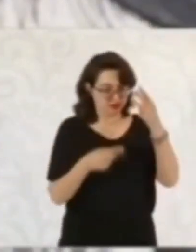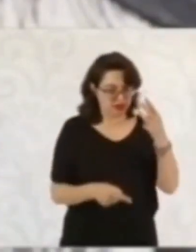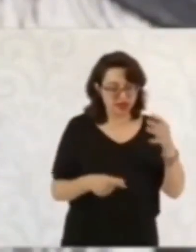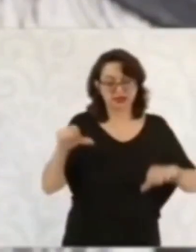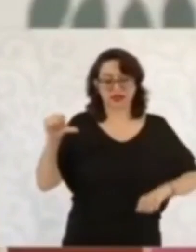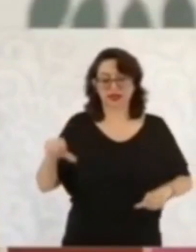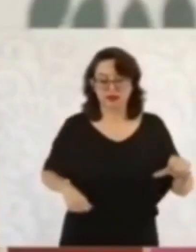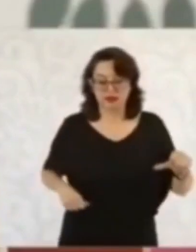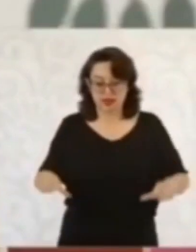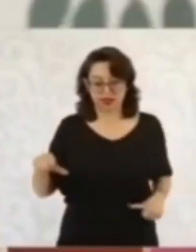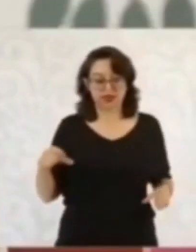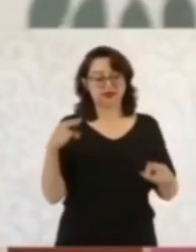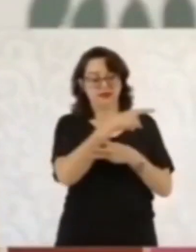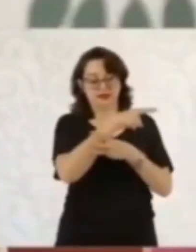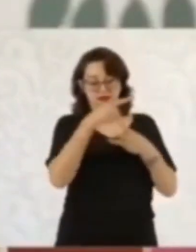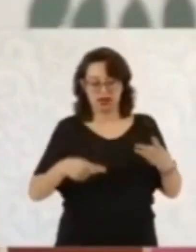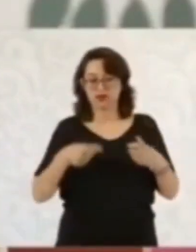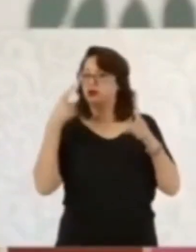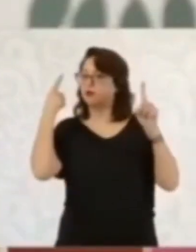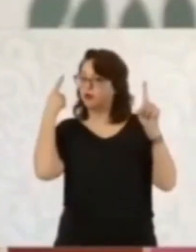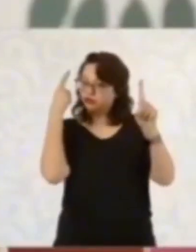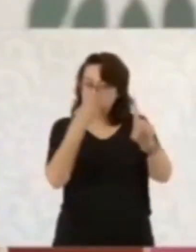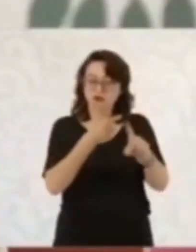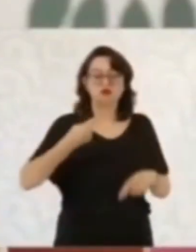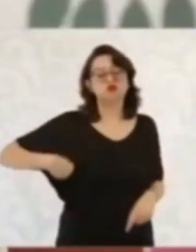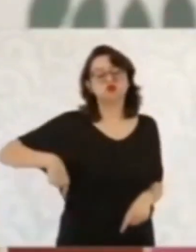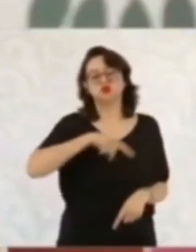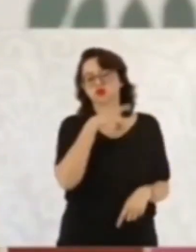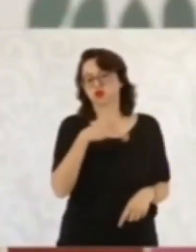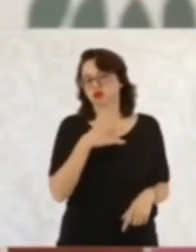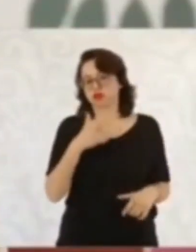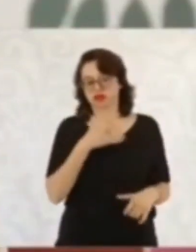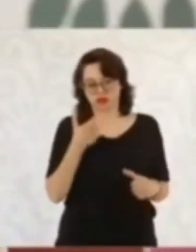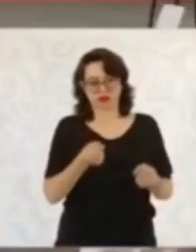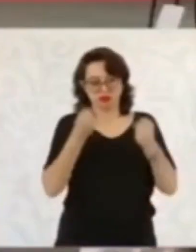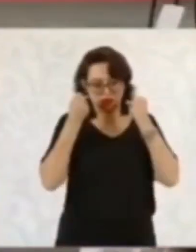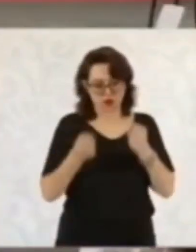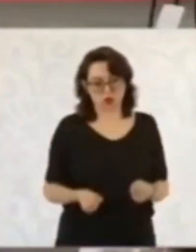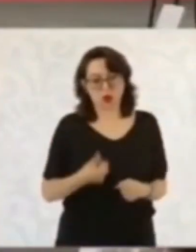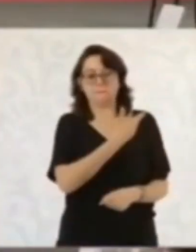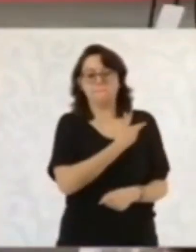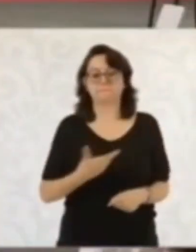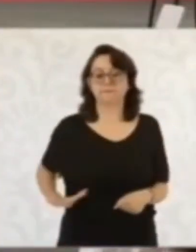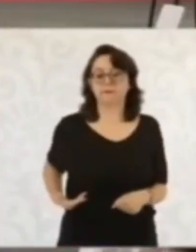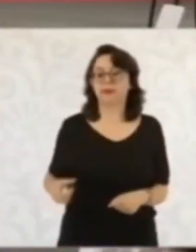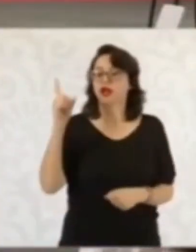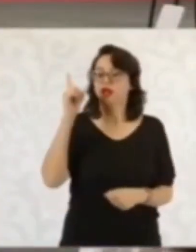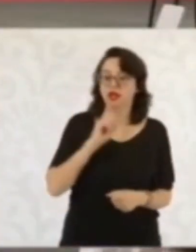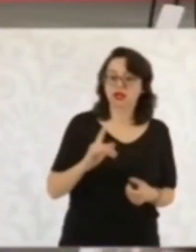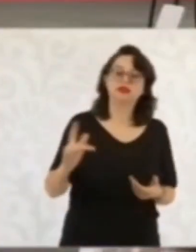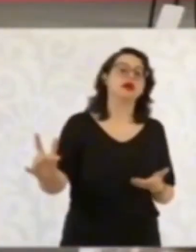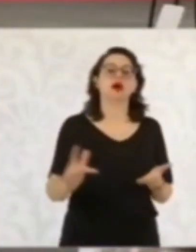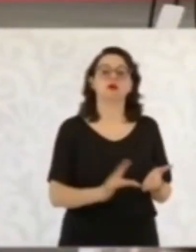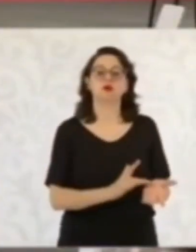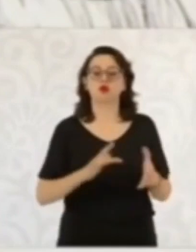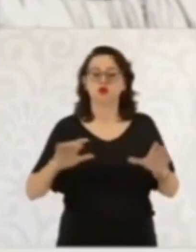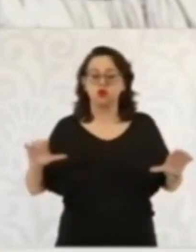3 cosas muy concretas que estamos convencidos, y con el apoyo de la presidenta y con el apoyo de las comunidades,